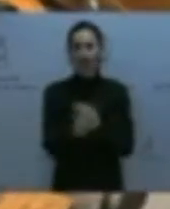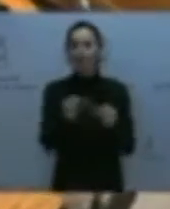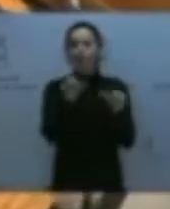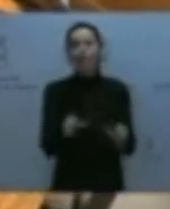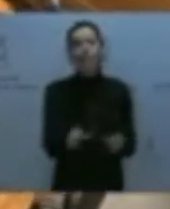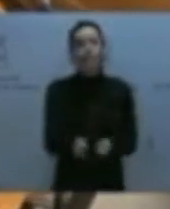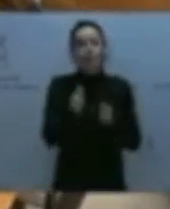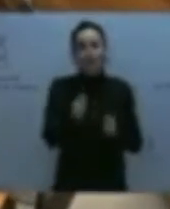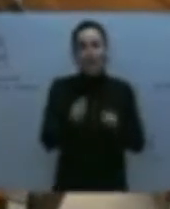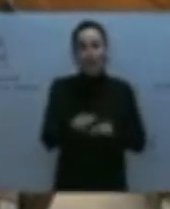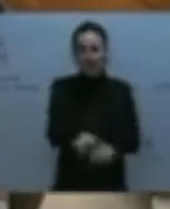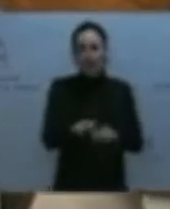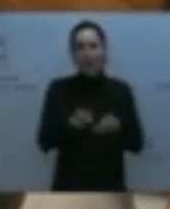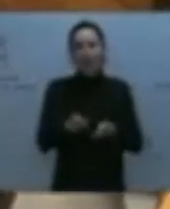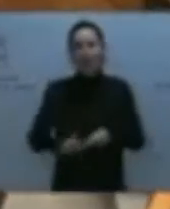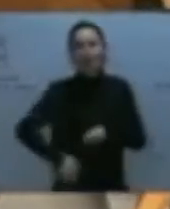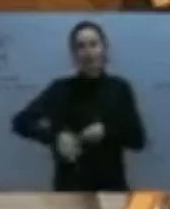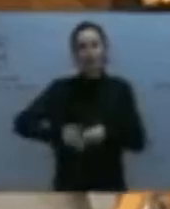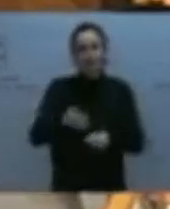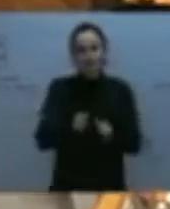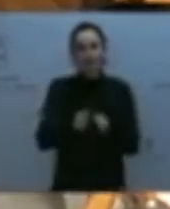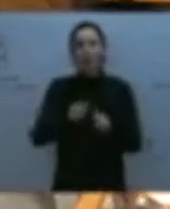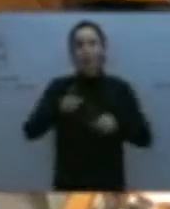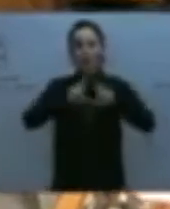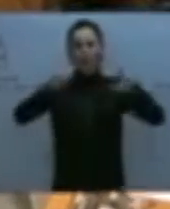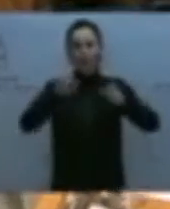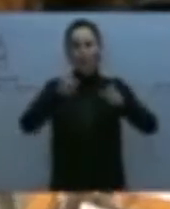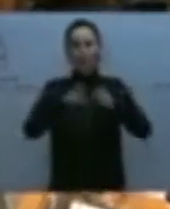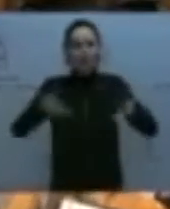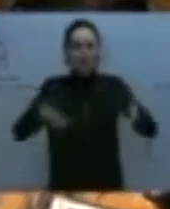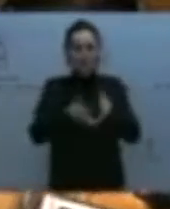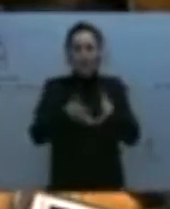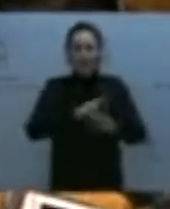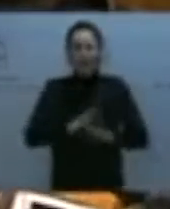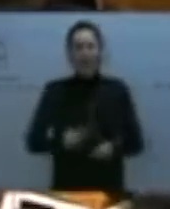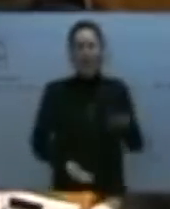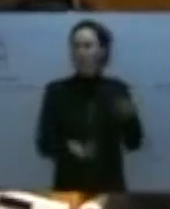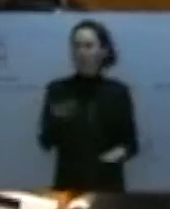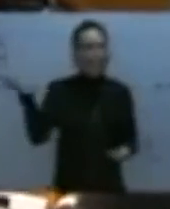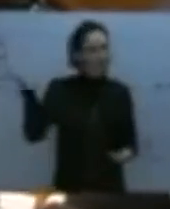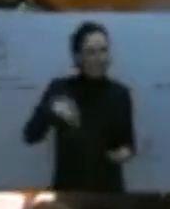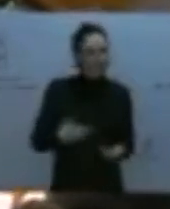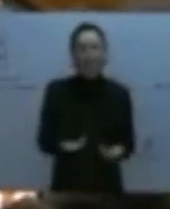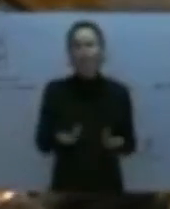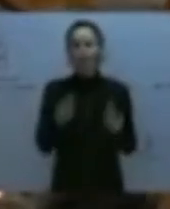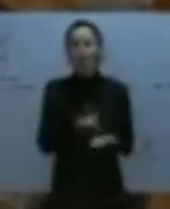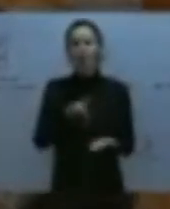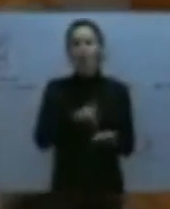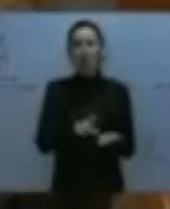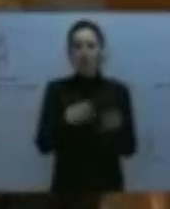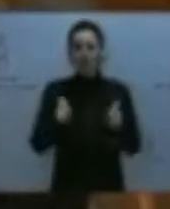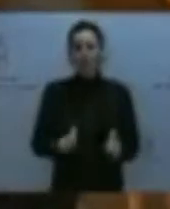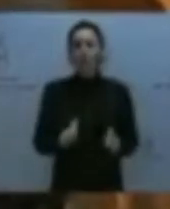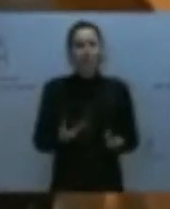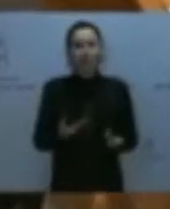mariscadores, mariscadoras, rederas, minoristas, mayoristas. Por tanto, algo no está resultando ser justo en esta representación. La Constitución